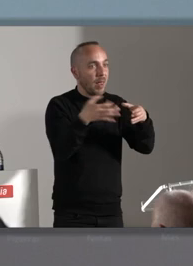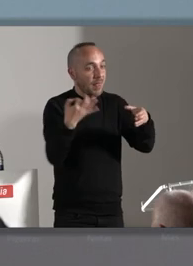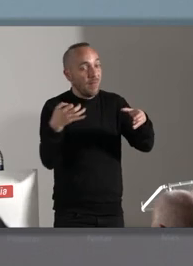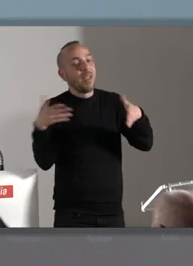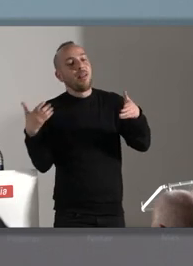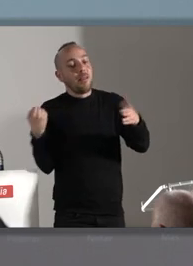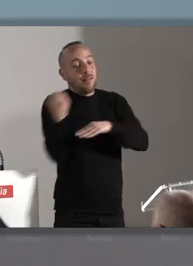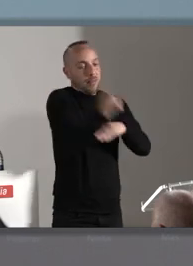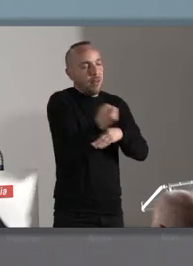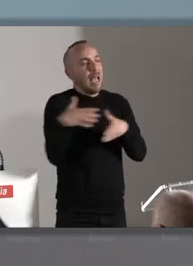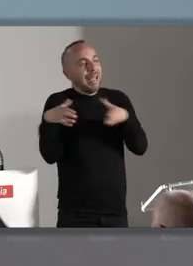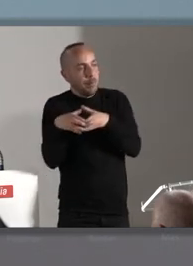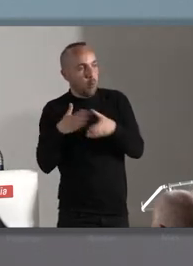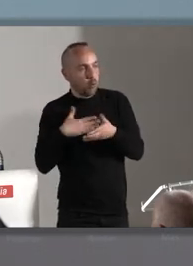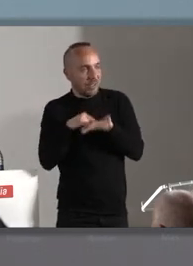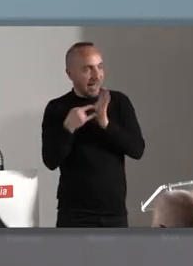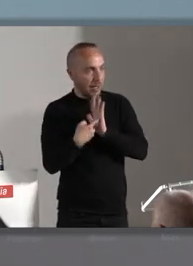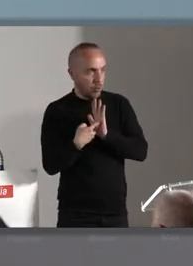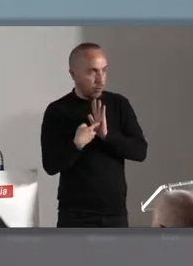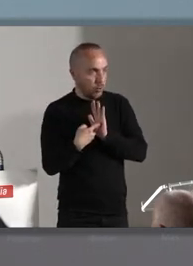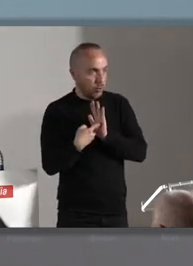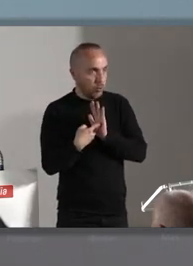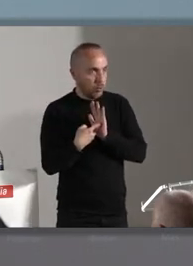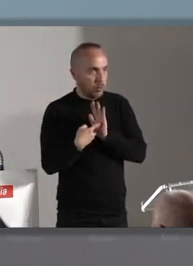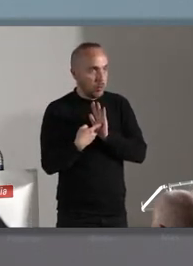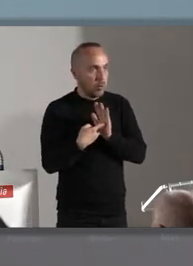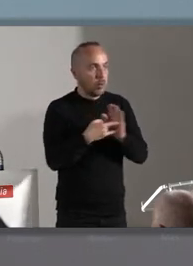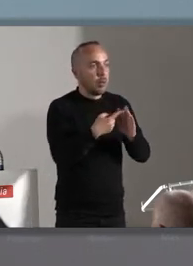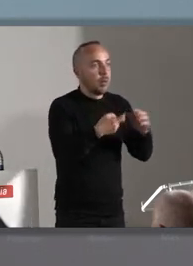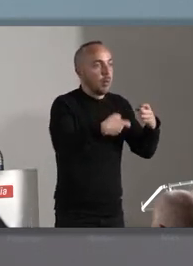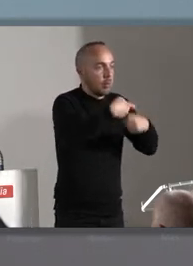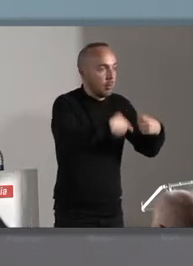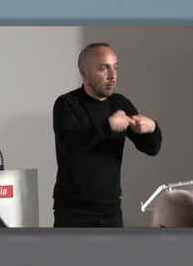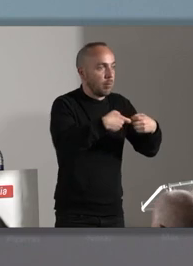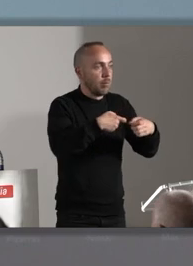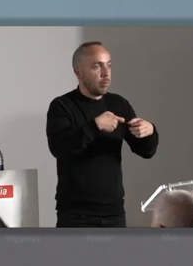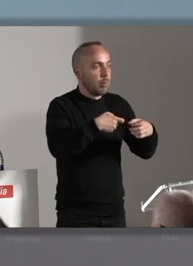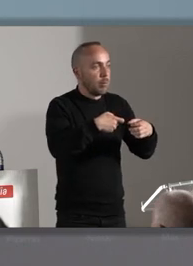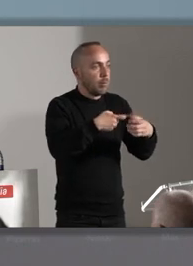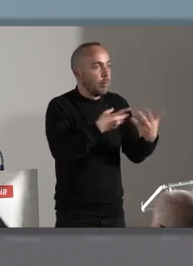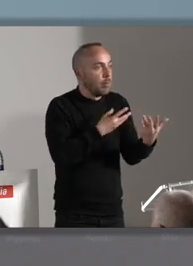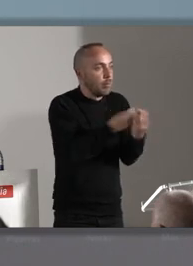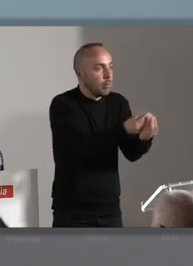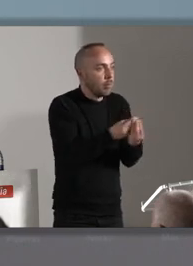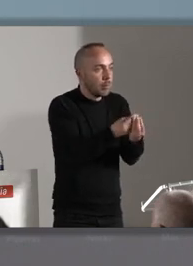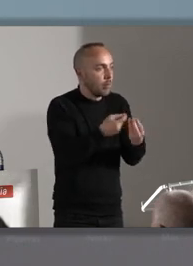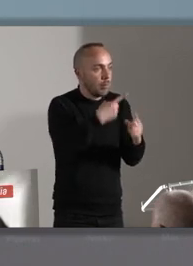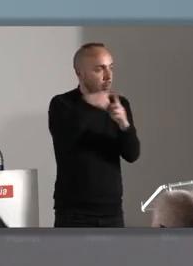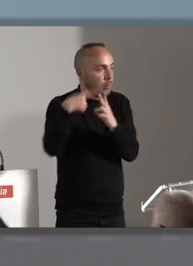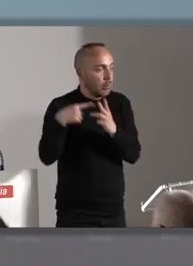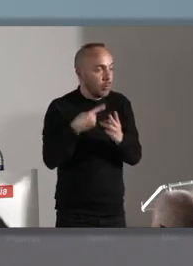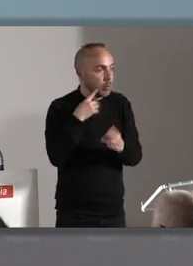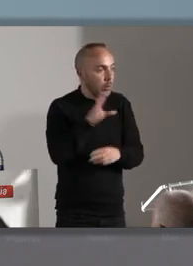técnicos estén integrados dentro de la cooperativa, como es el caso de Sostresinic, acompañen a otros como caso de Previura, o sea como